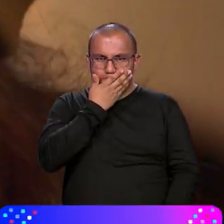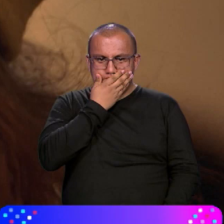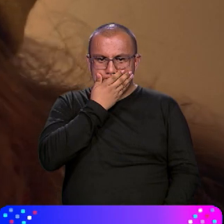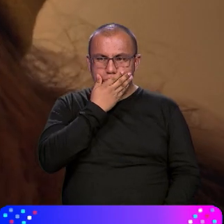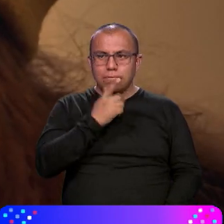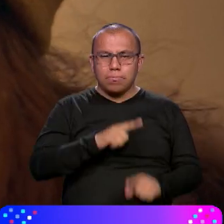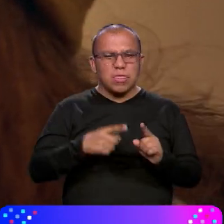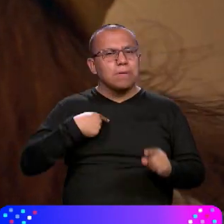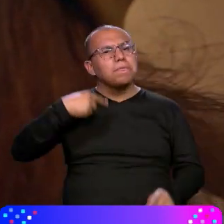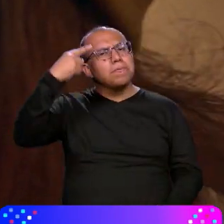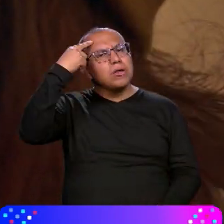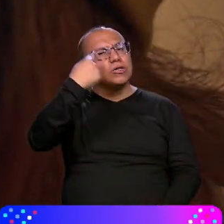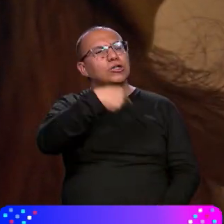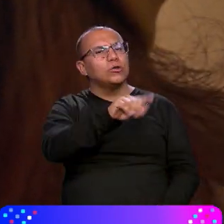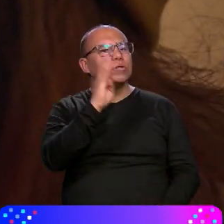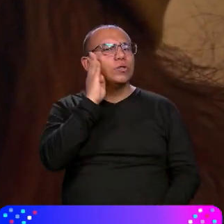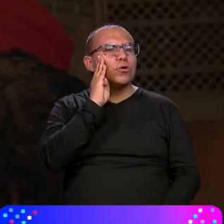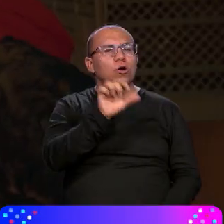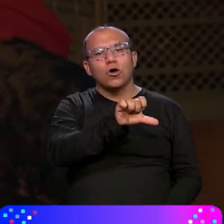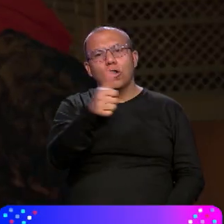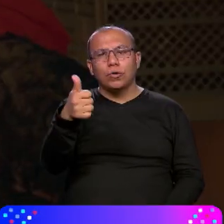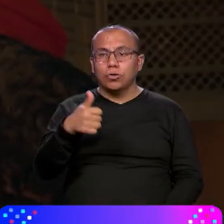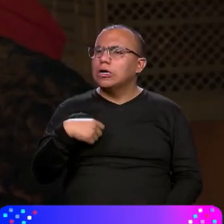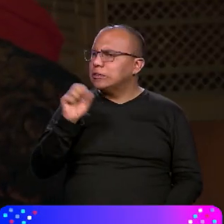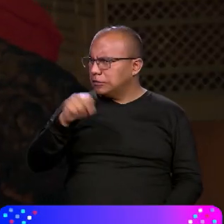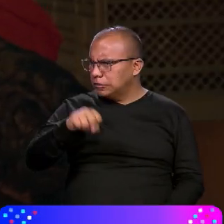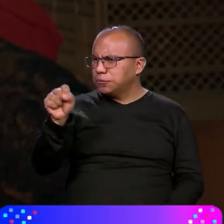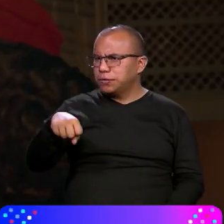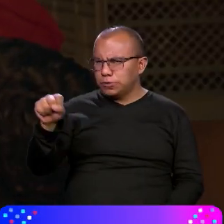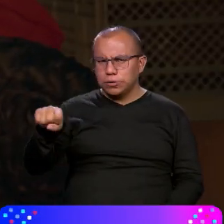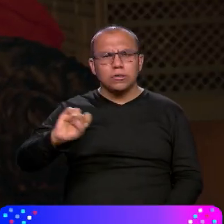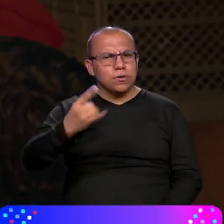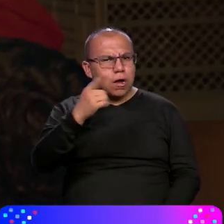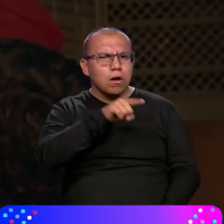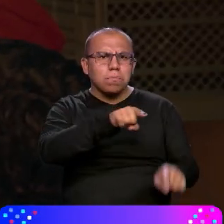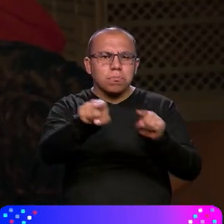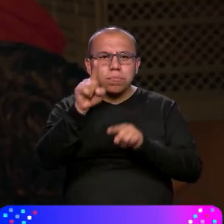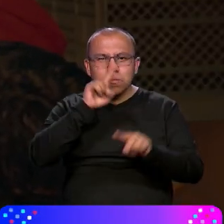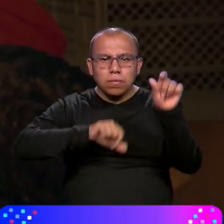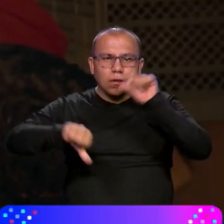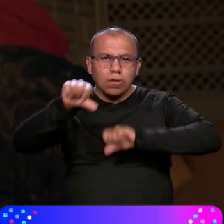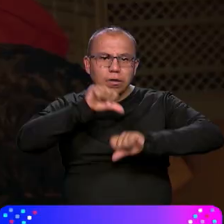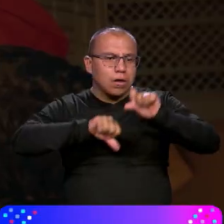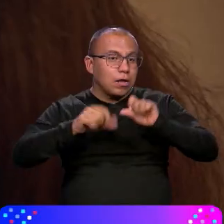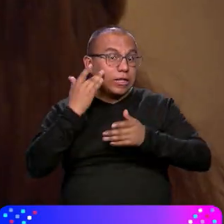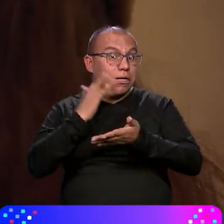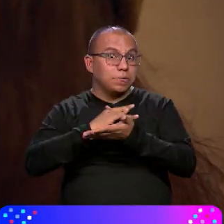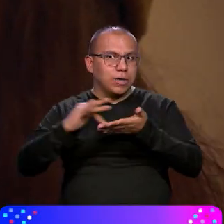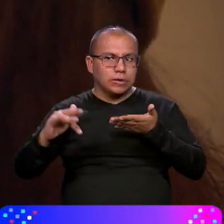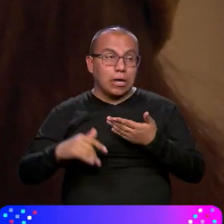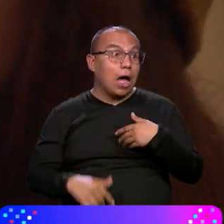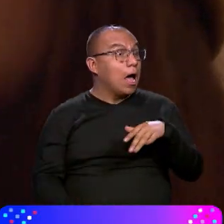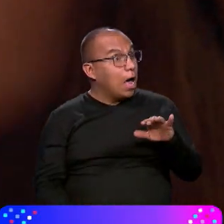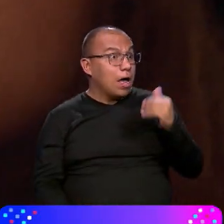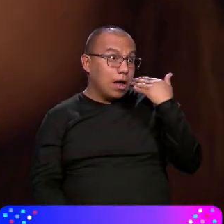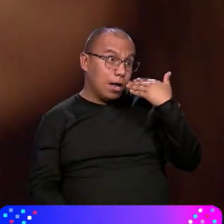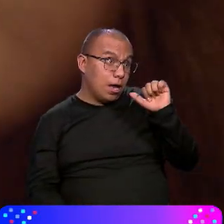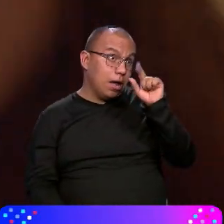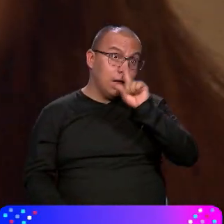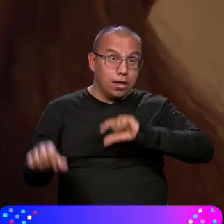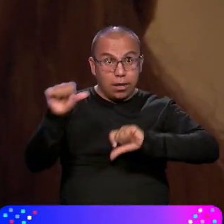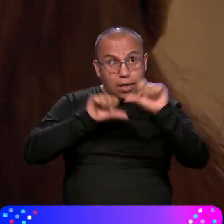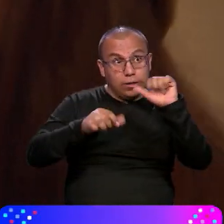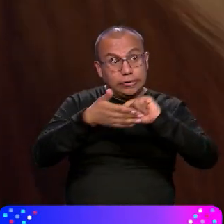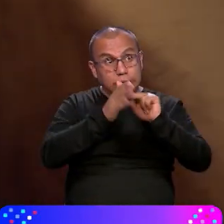¿No se ha puesto a pensar que puede ser el celular de alguien más? Sí. Sí, de alguna de las empleadas de limpieza, por ejemplo. No, porque son empleadas de limpieza,